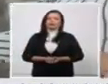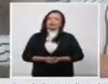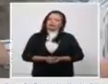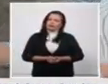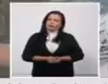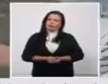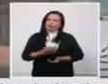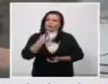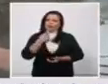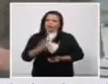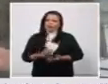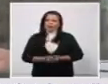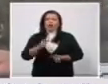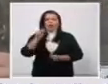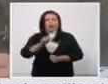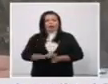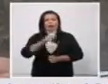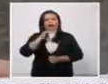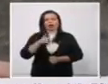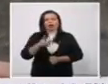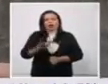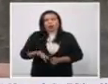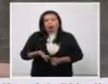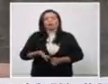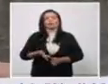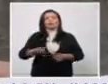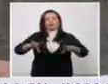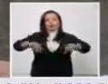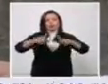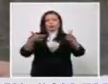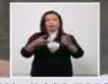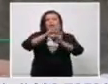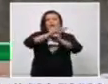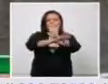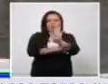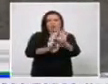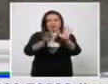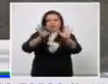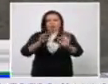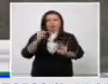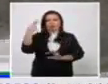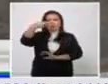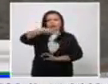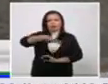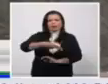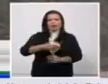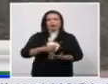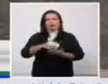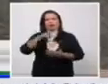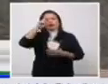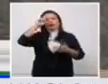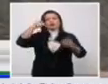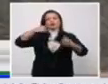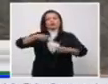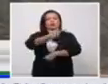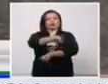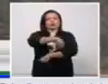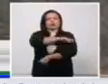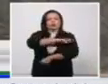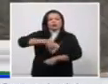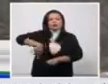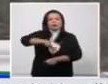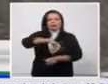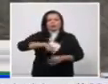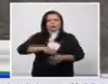básico ha estado en el apego del cumplimiento de los protocolos que ha indicado nuestro ministerio, las indicaciones que también ha estado dando la dirección del país, sobre todo